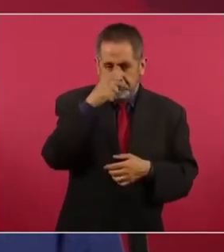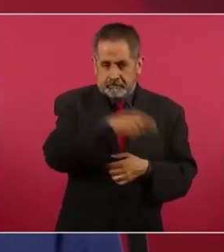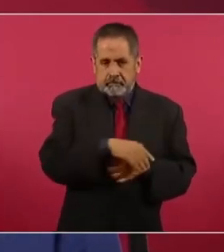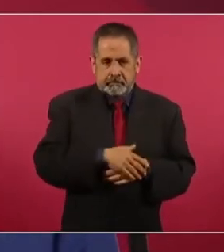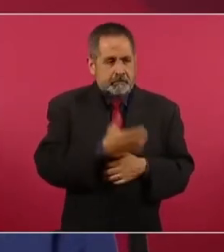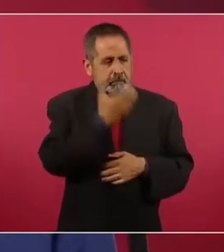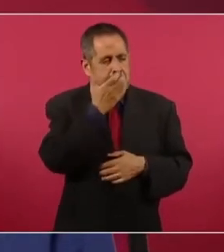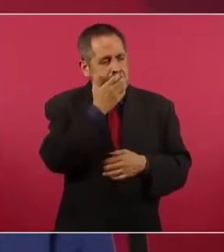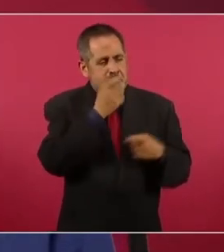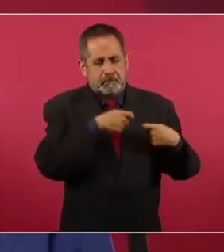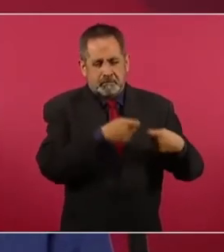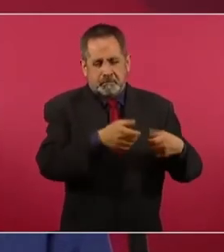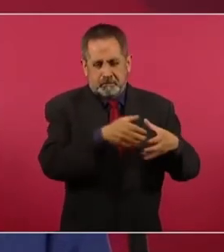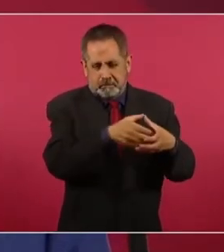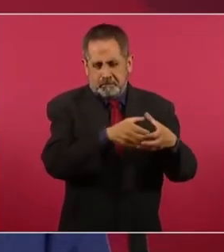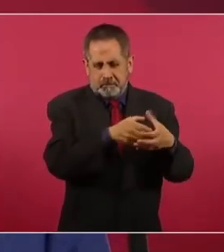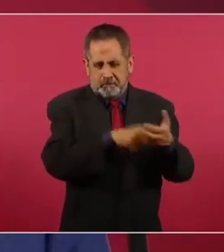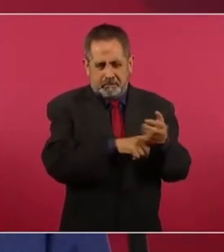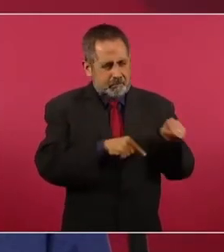conservadores